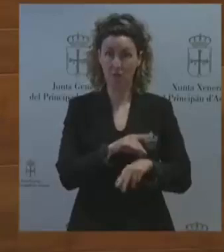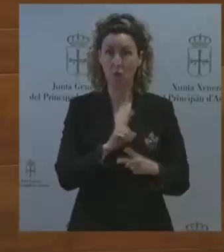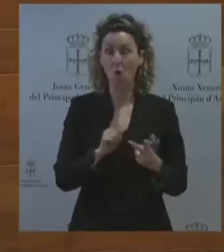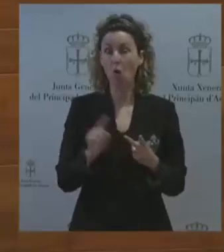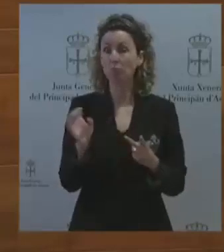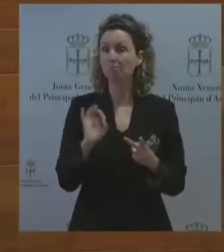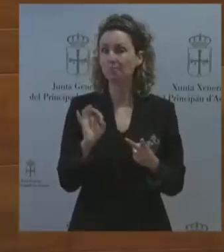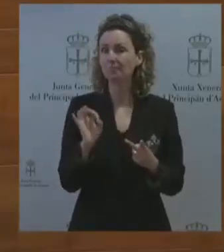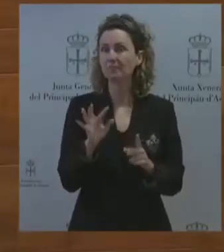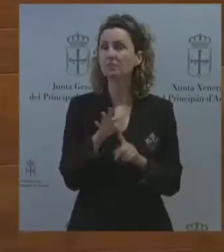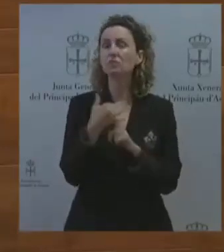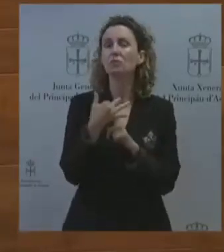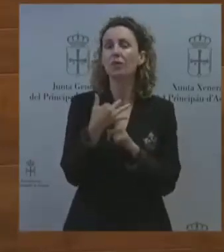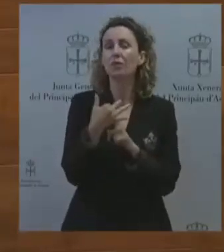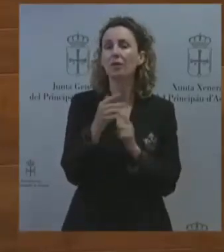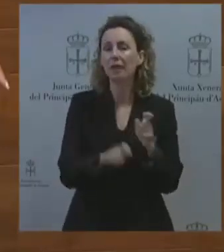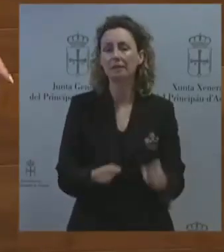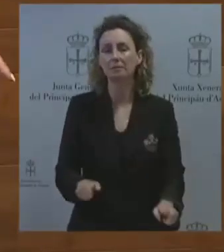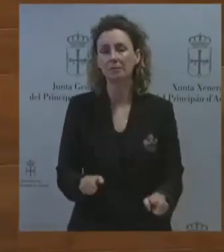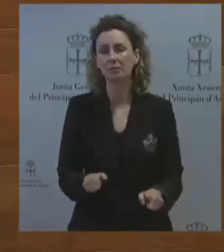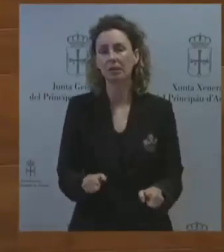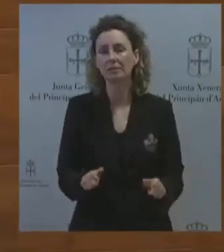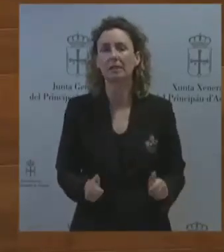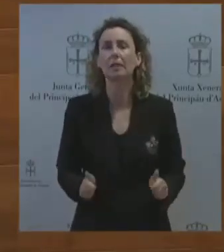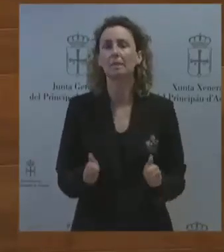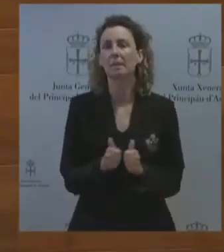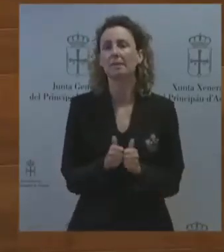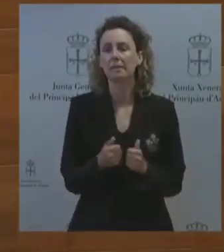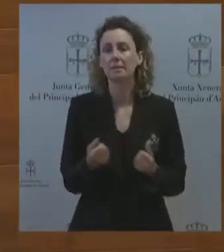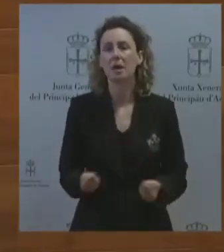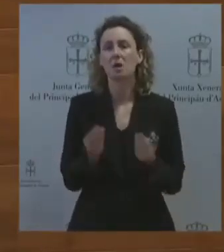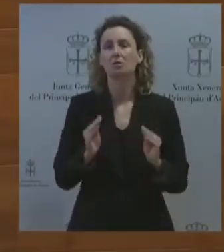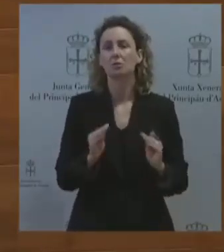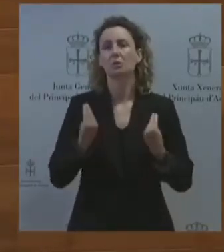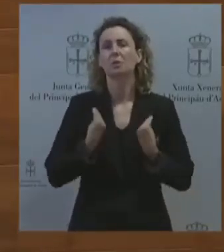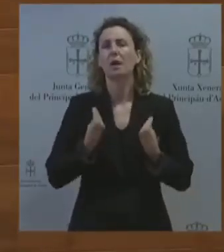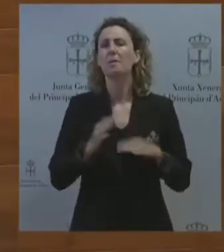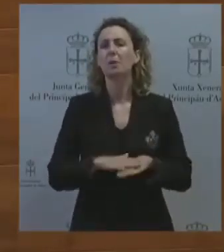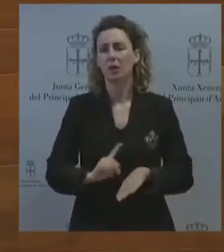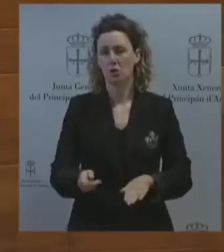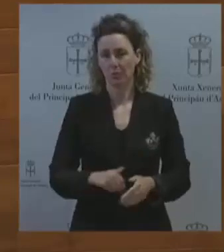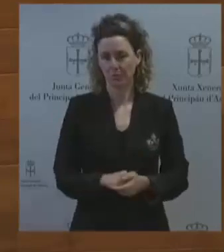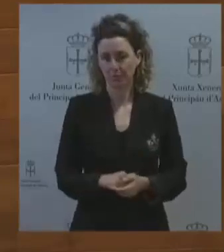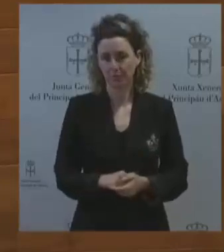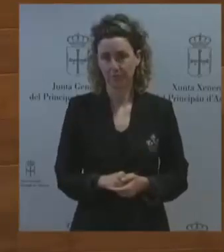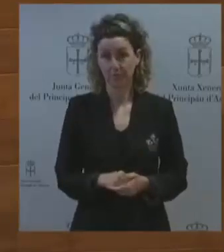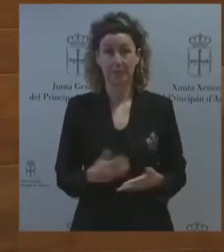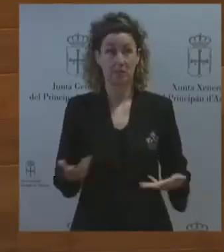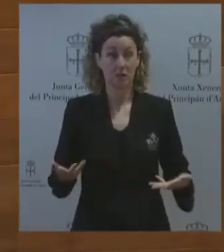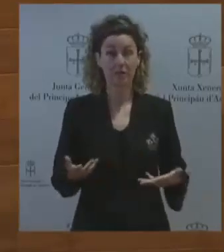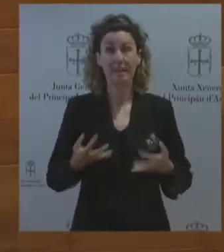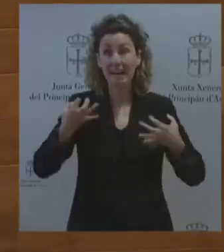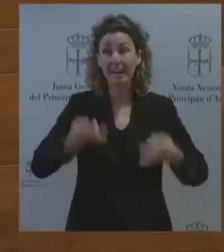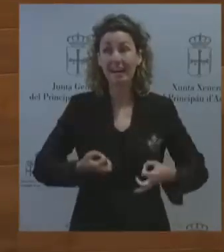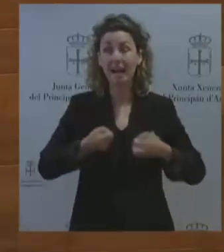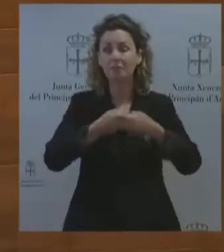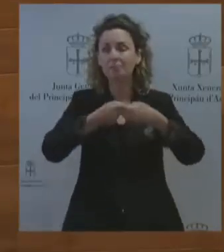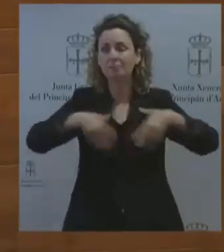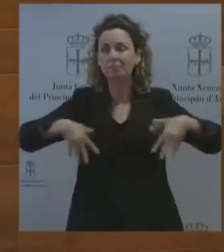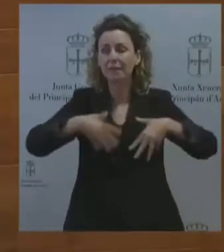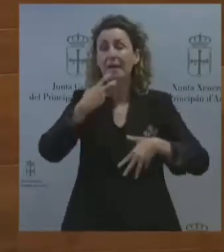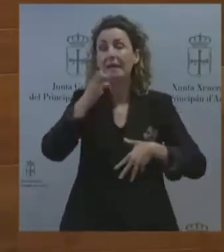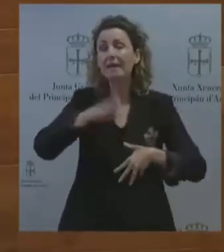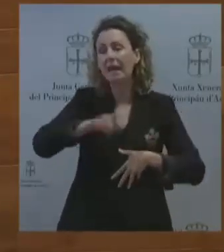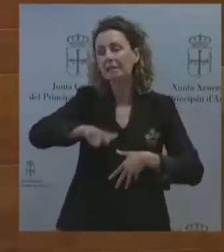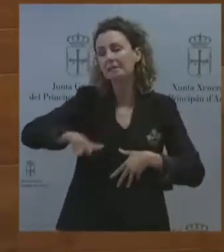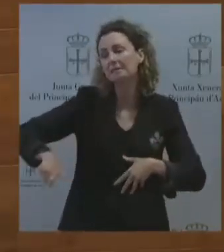personas dependientes en Asturias. No sabemos cómo será el organigrama de su próximo gobierno ni por cuántas consejerías está conformado, pero a la